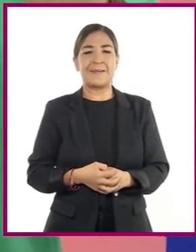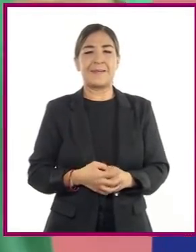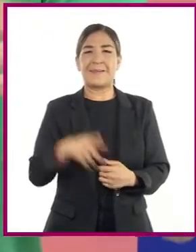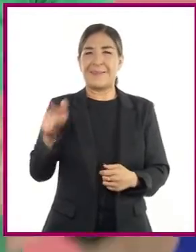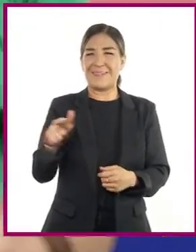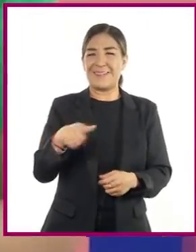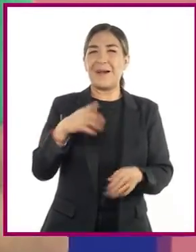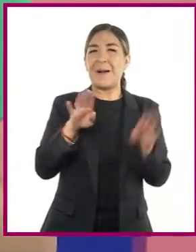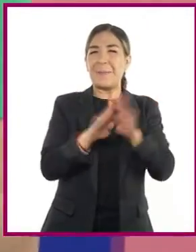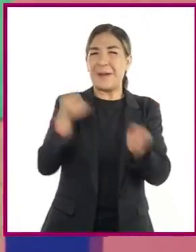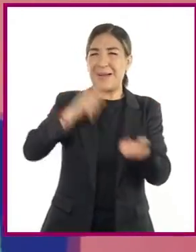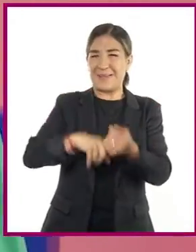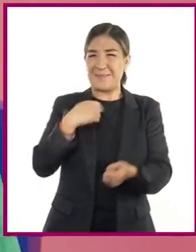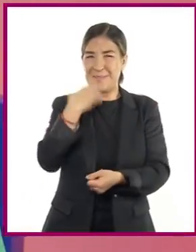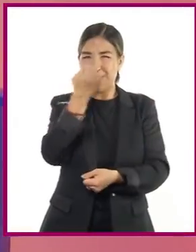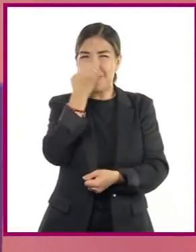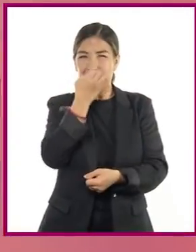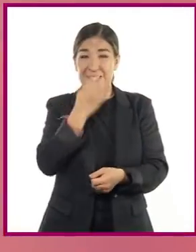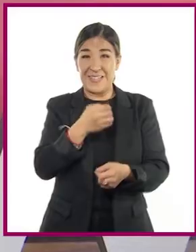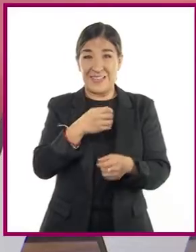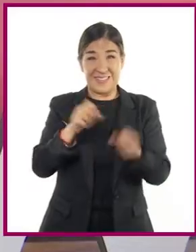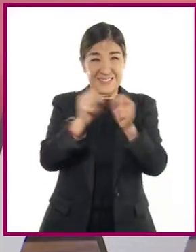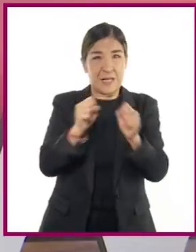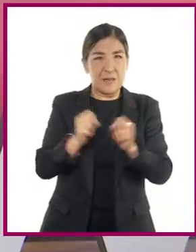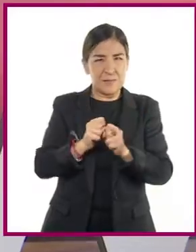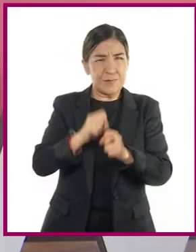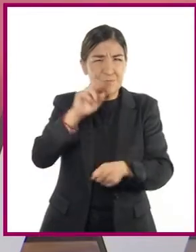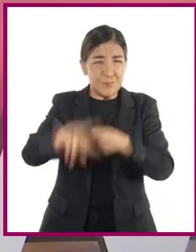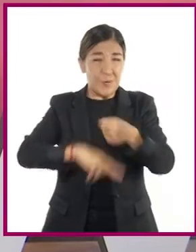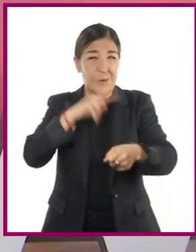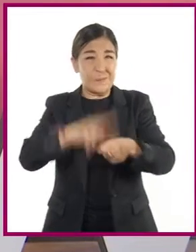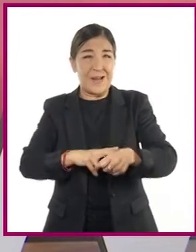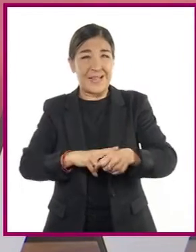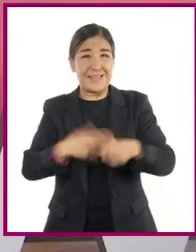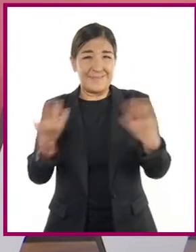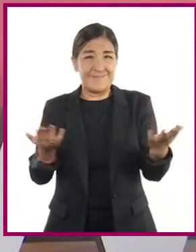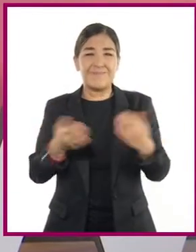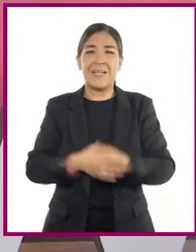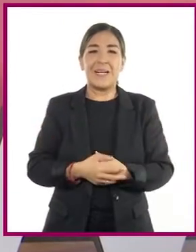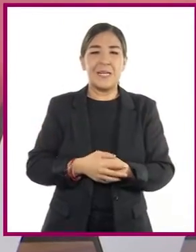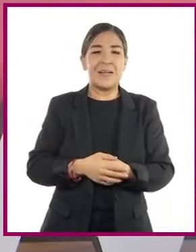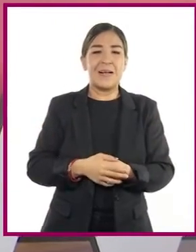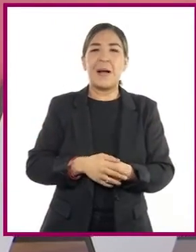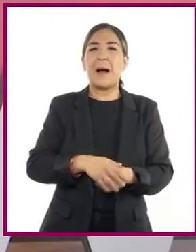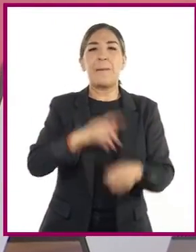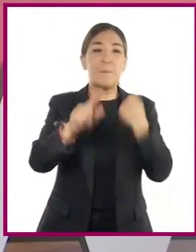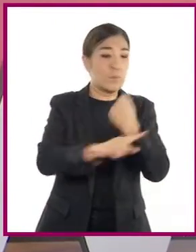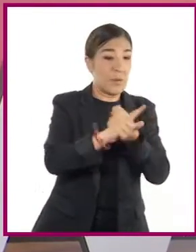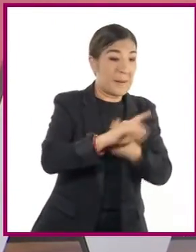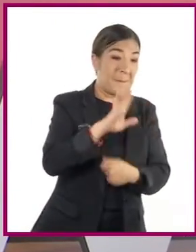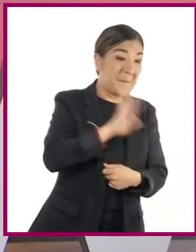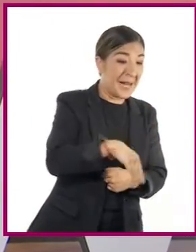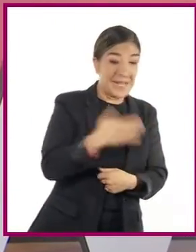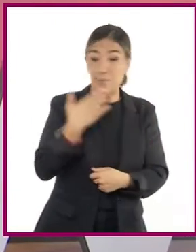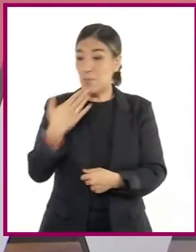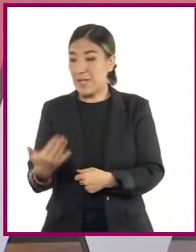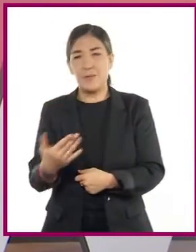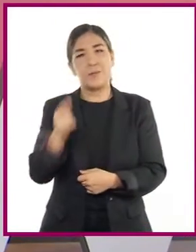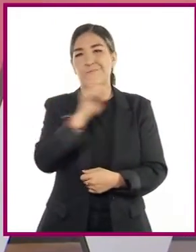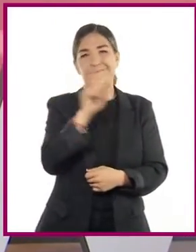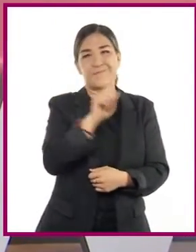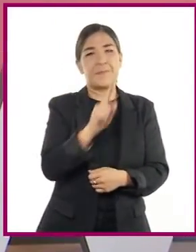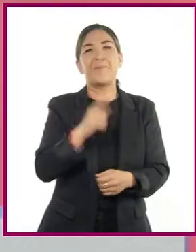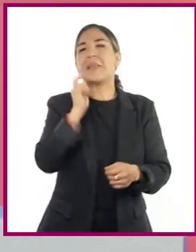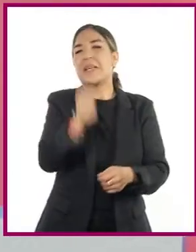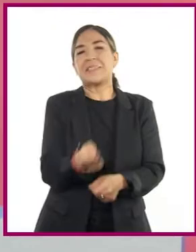¿Que eso que pasaba en mi salón era algo bueno? El conflicto no es ni bueno ni malo. Es algo que